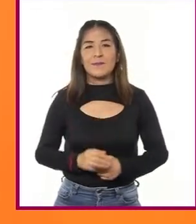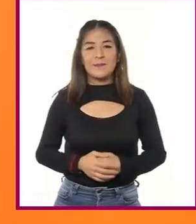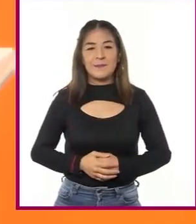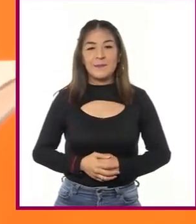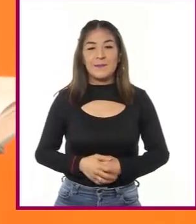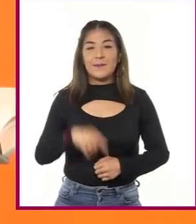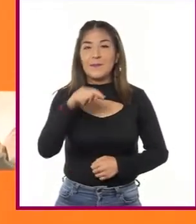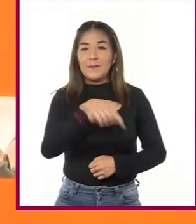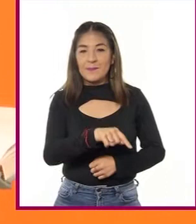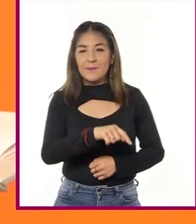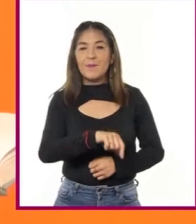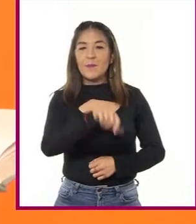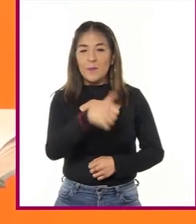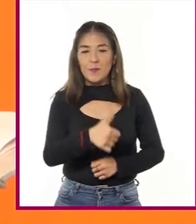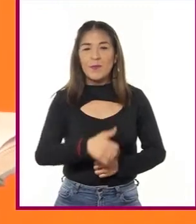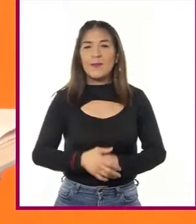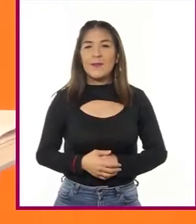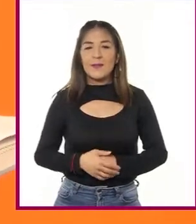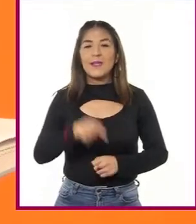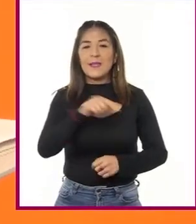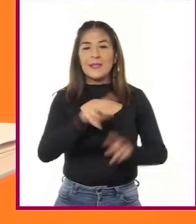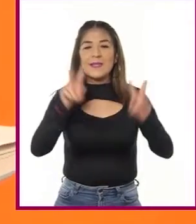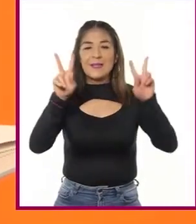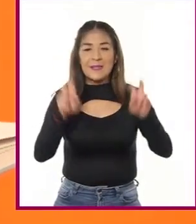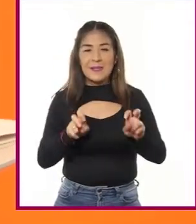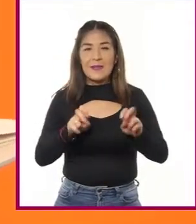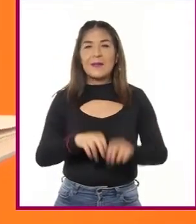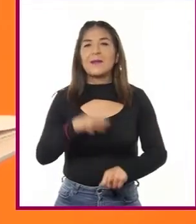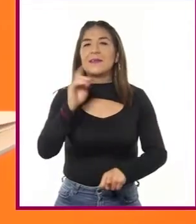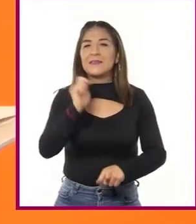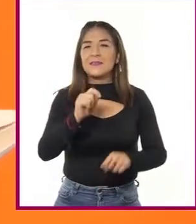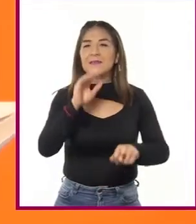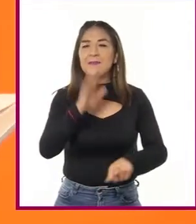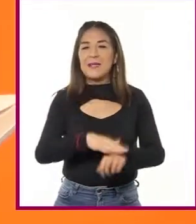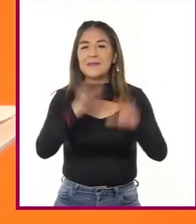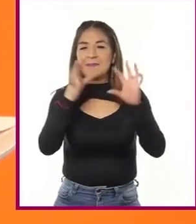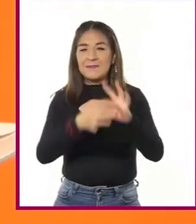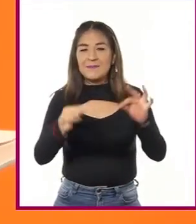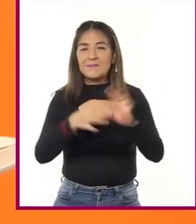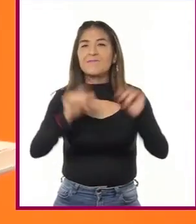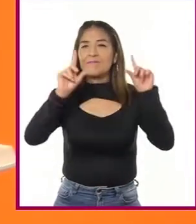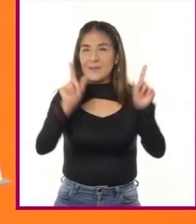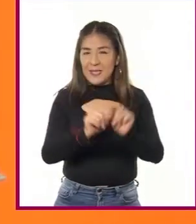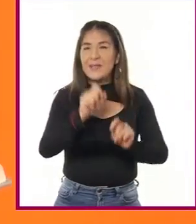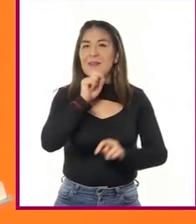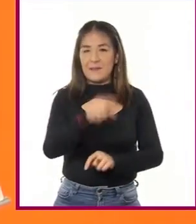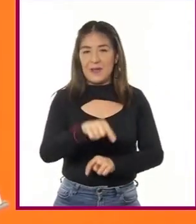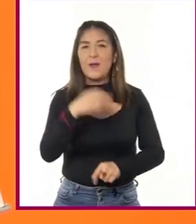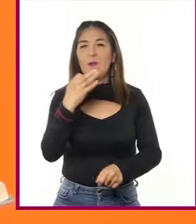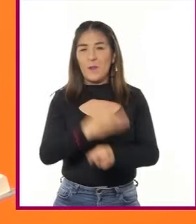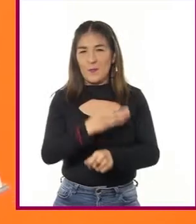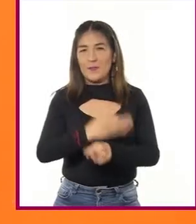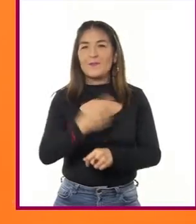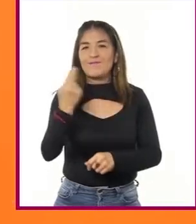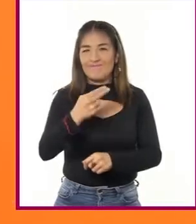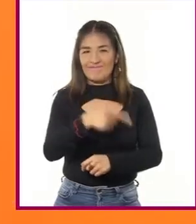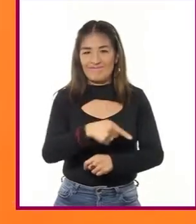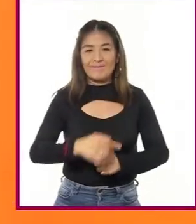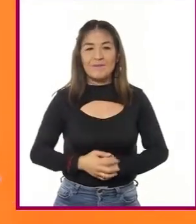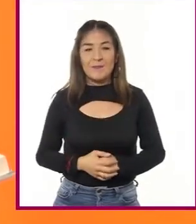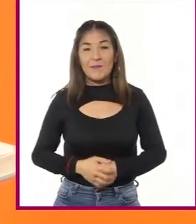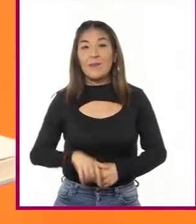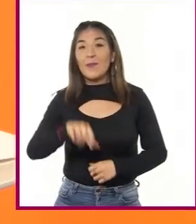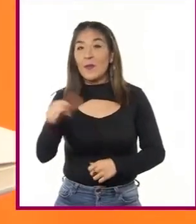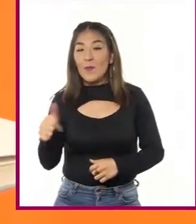en este otro encontré el tema mucho más resumido y también lo vamos a ocupar. Pero en este